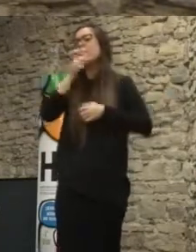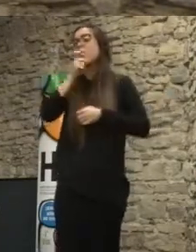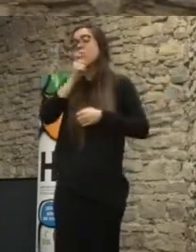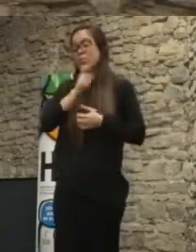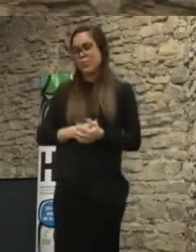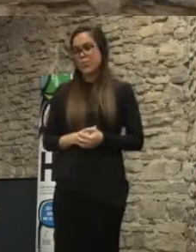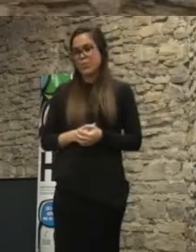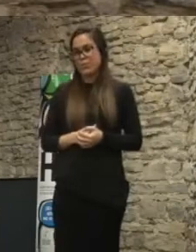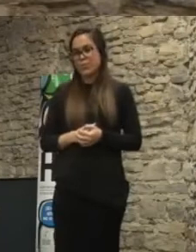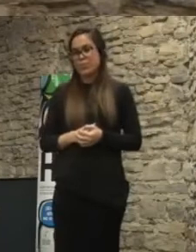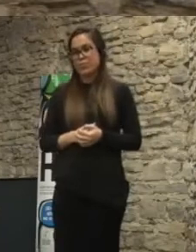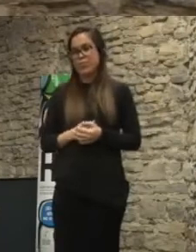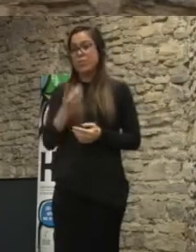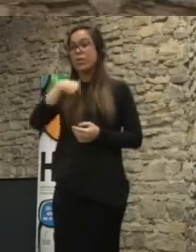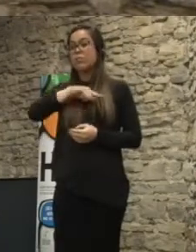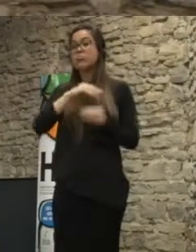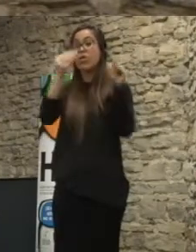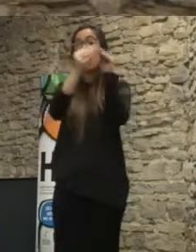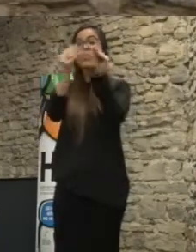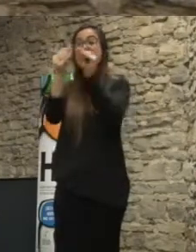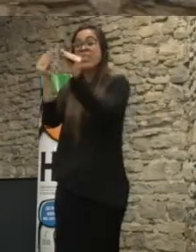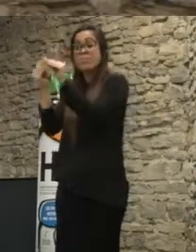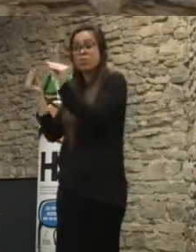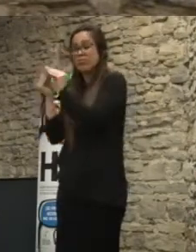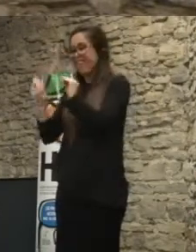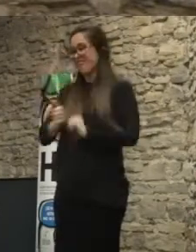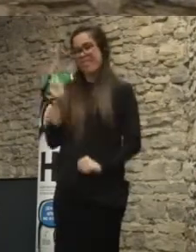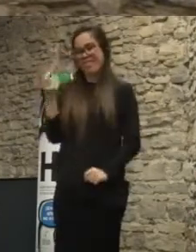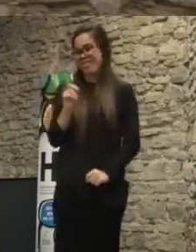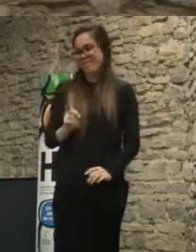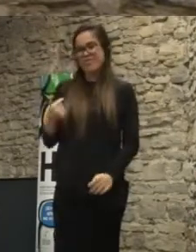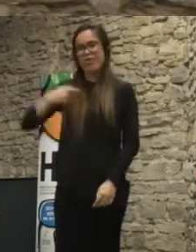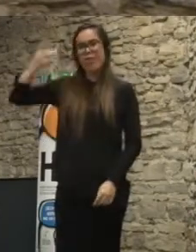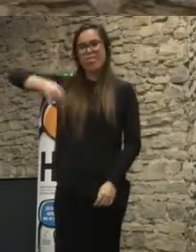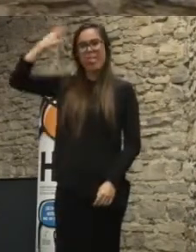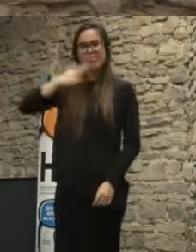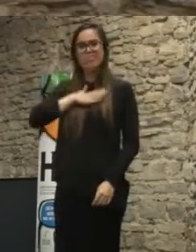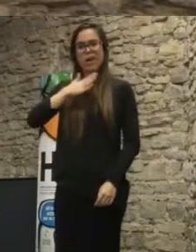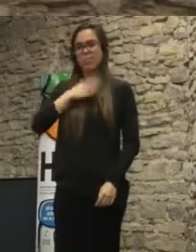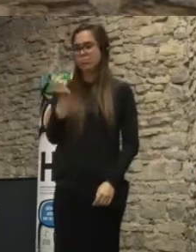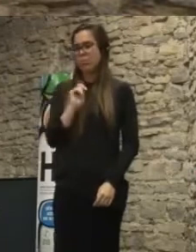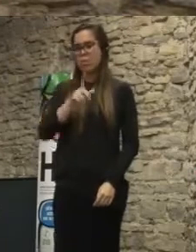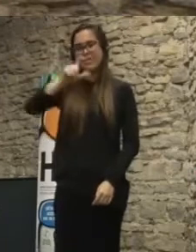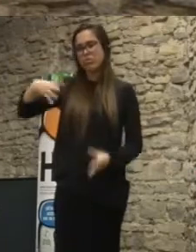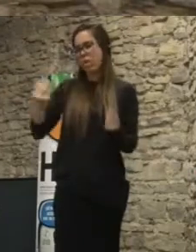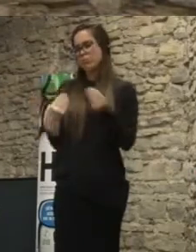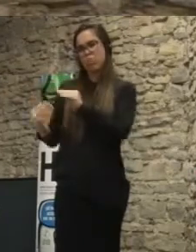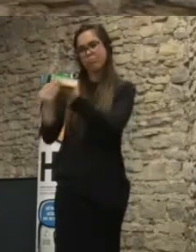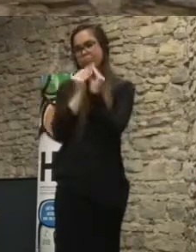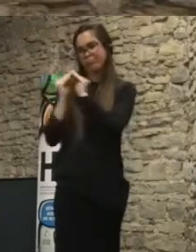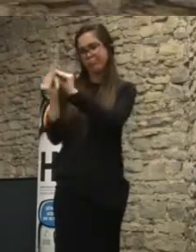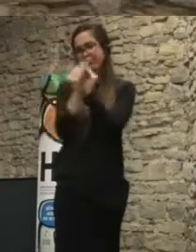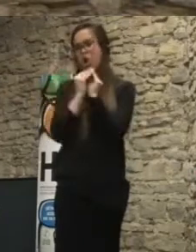que coincidimos plenamente, no es casualidad porque no es una idea mía, digamos, es construido entre mucha gente lo que